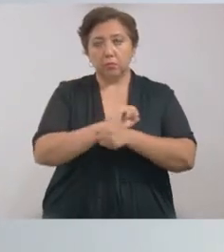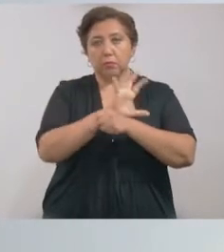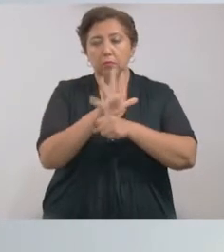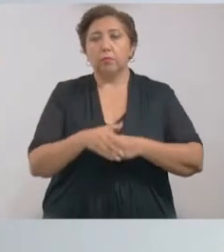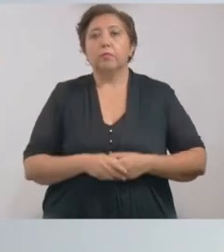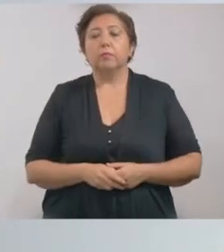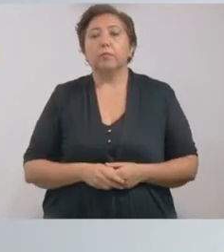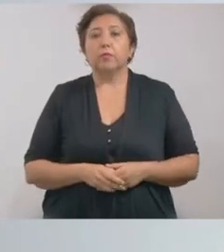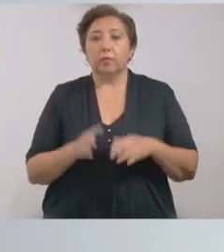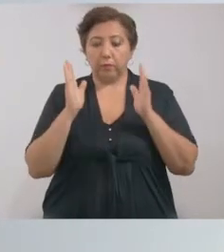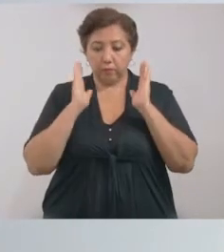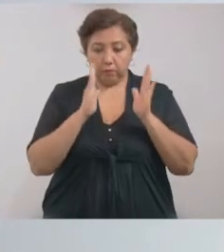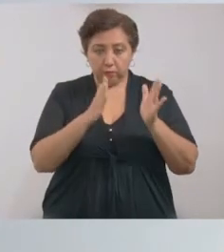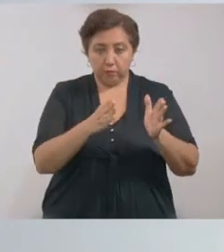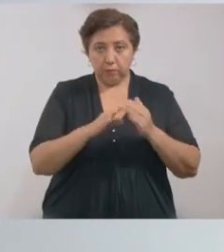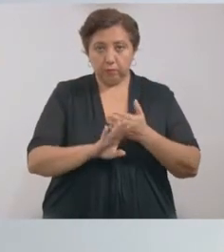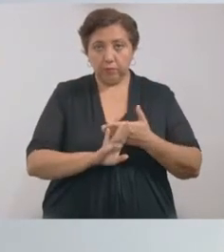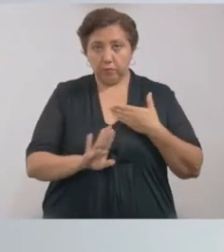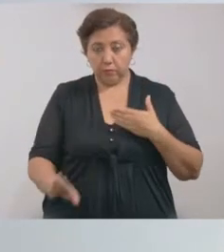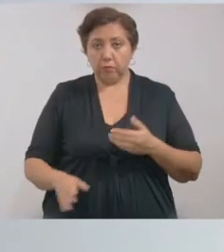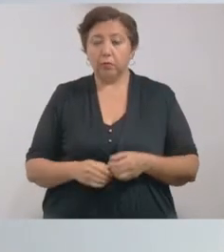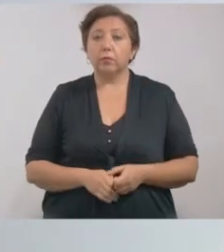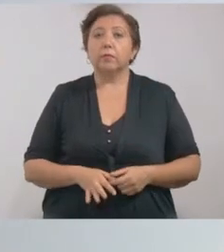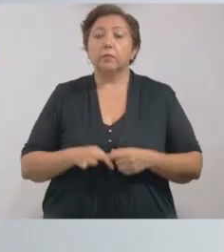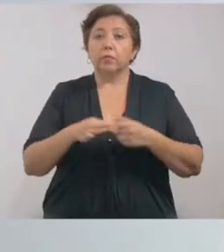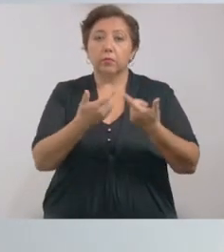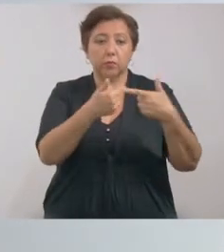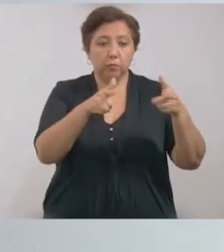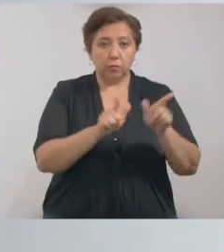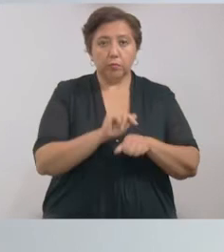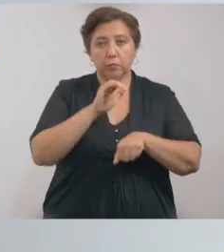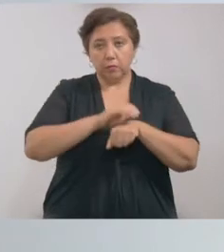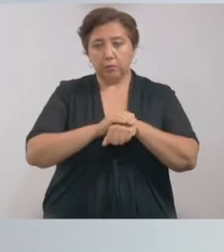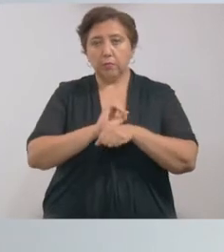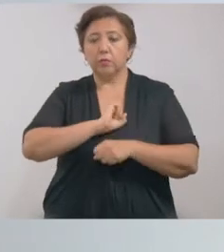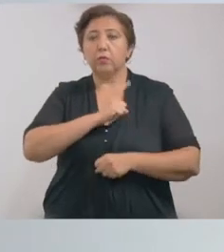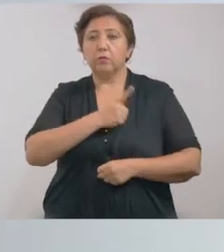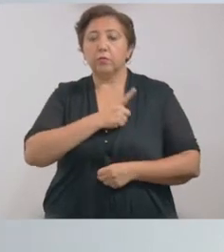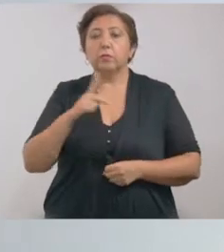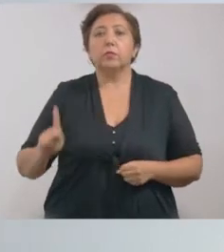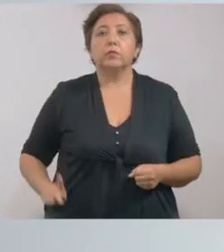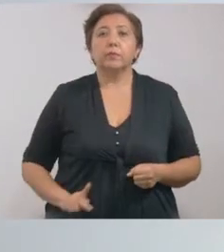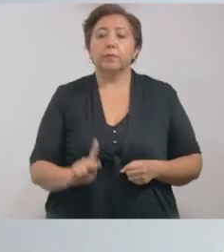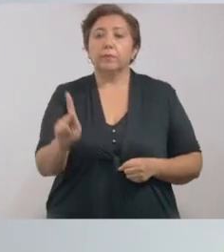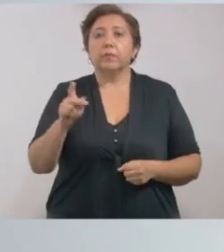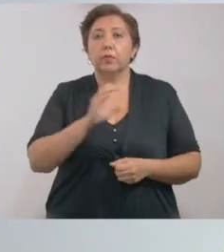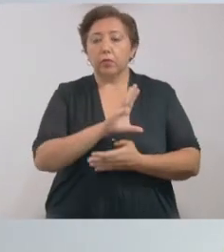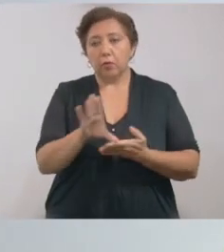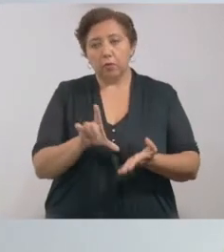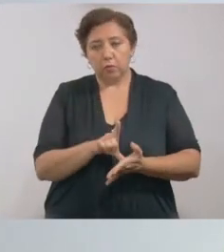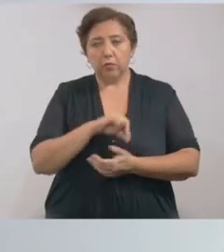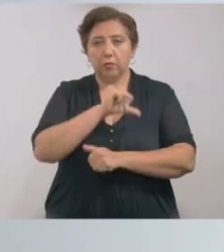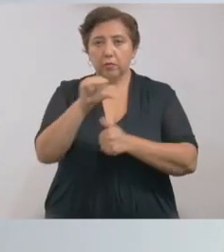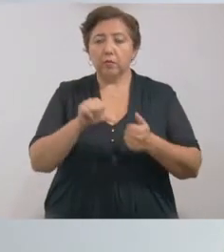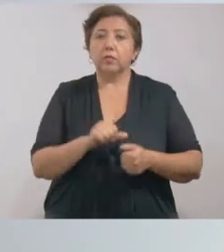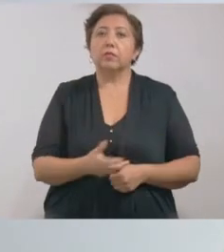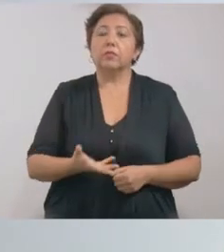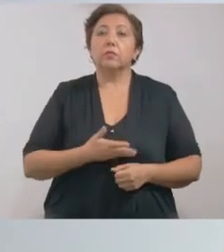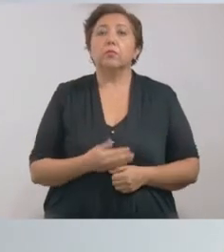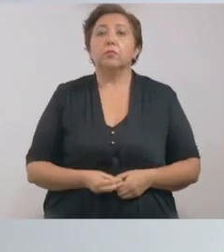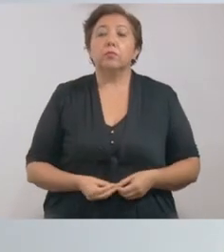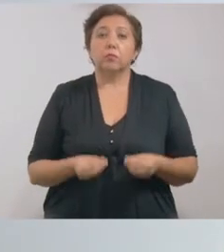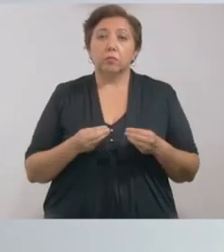coronavirus, focalizando la prevención con la presencia de brigadas de amigos de la salud en los municipios, colonias y comisarías que presentan